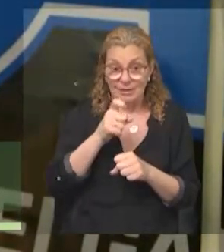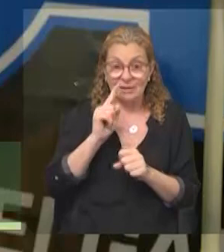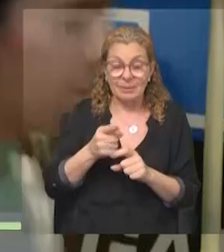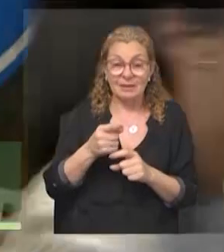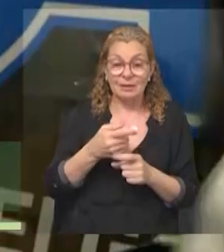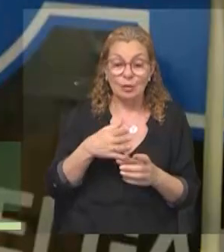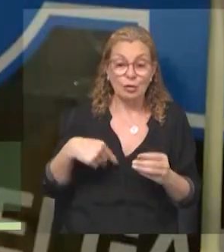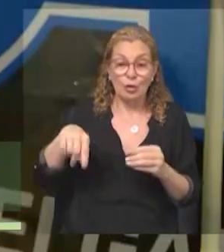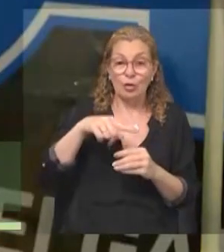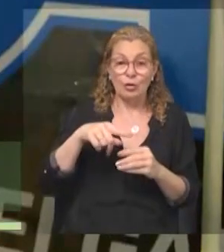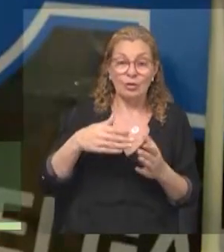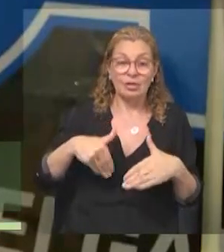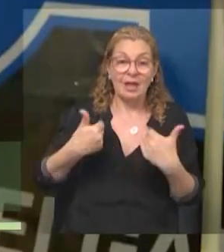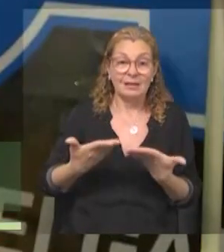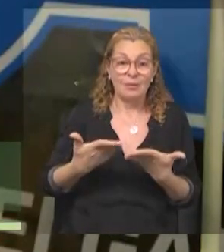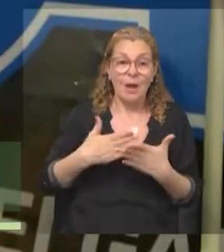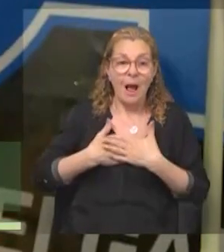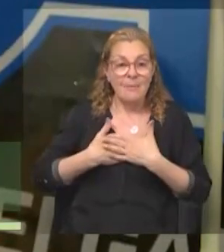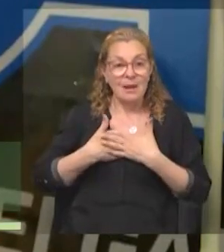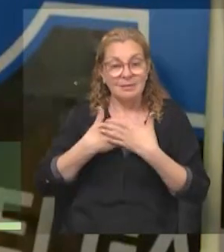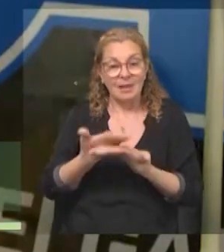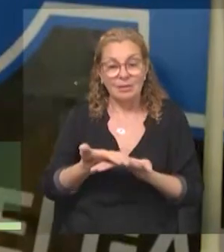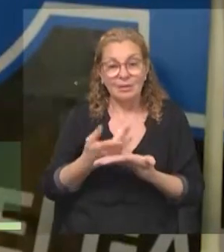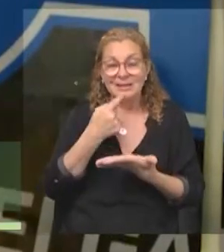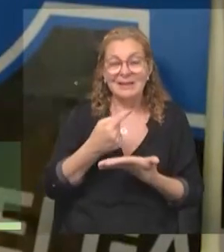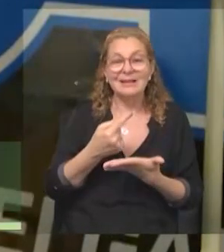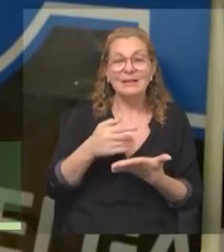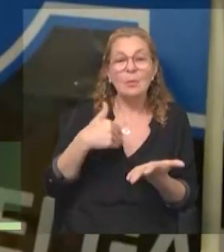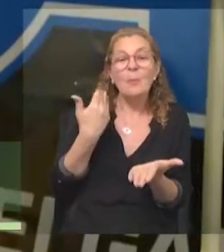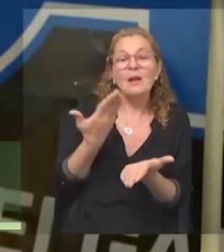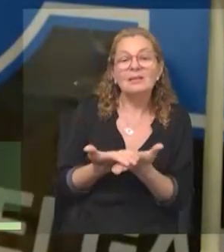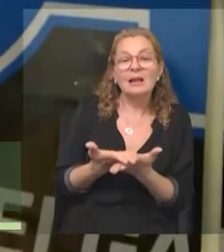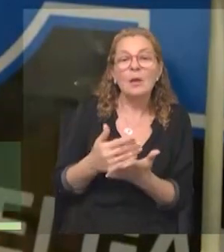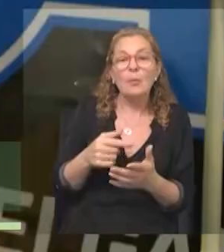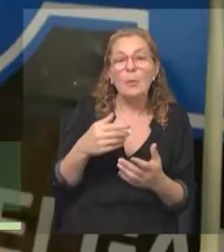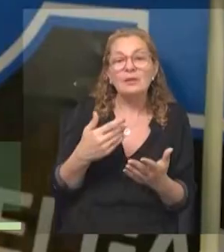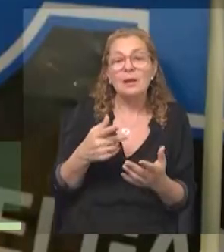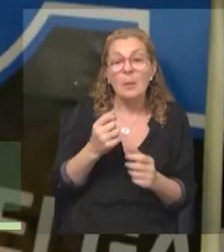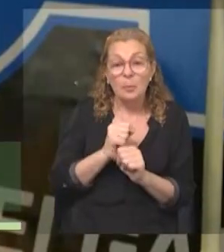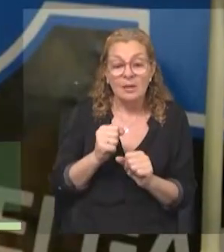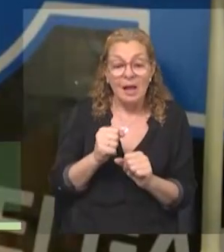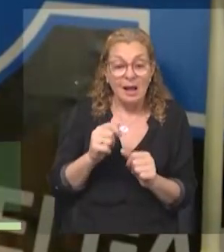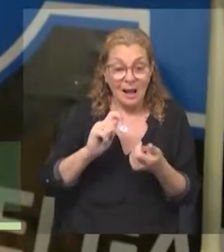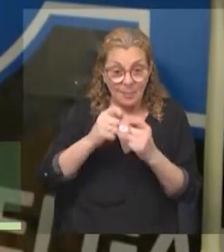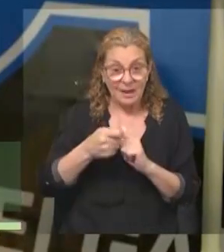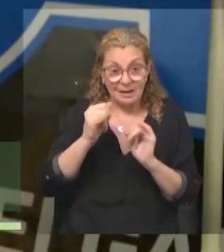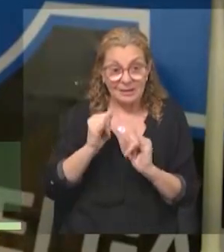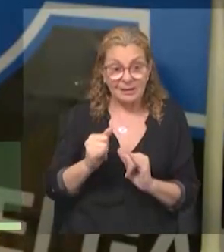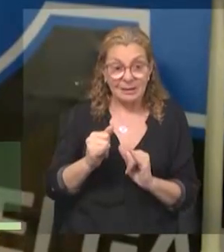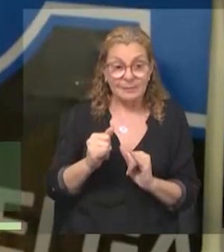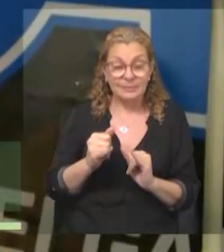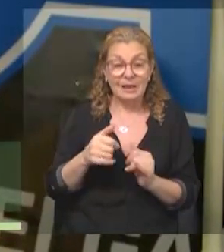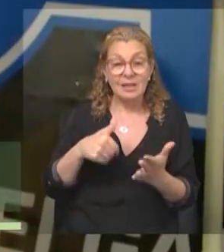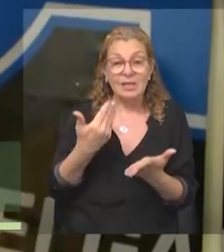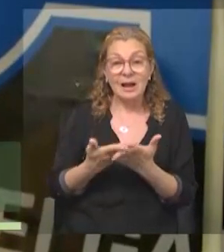dándolo todo dejando el alma y sobre todo con planteos y con propuestas que puedan reivindicar y darle a los